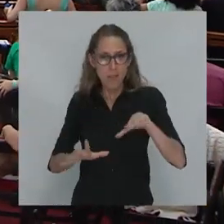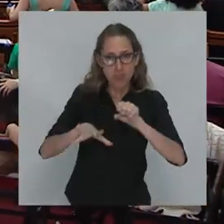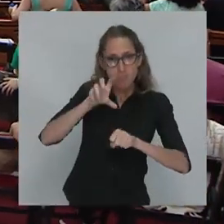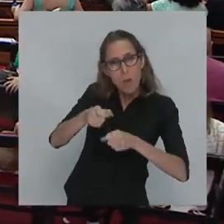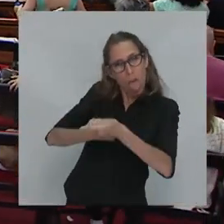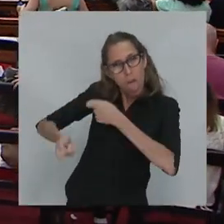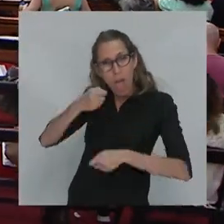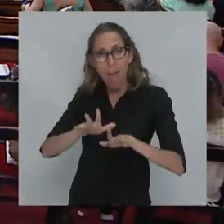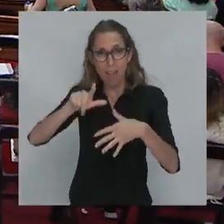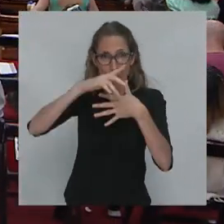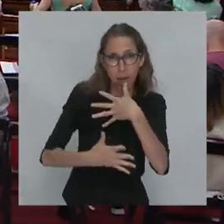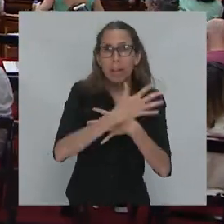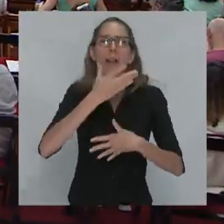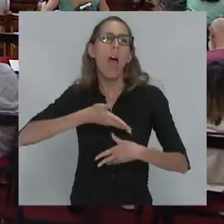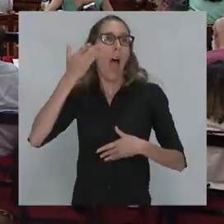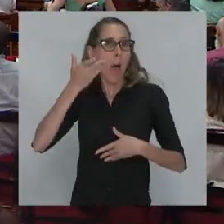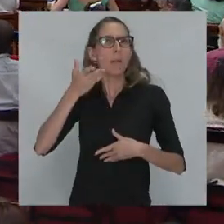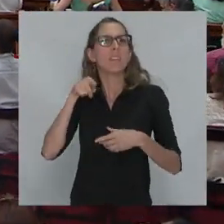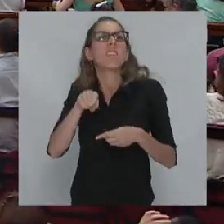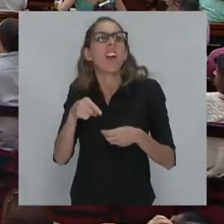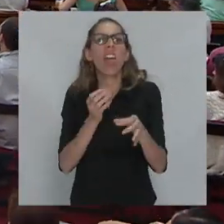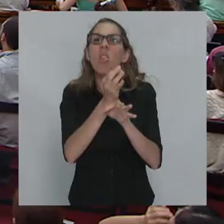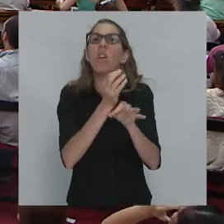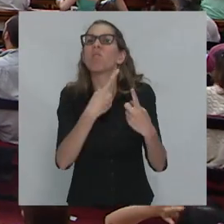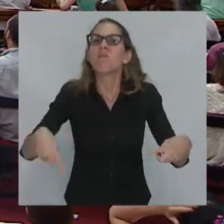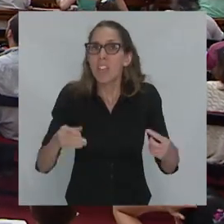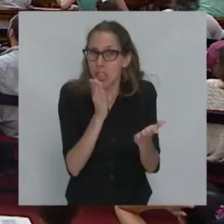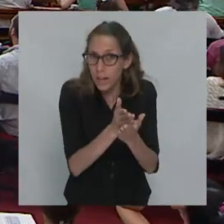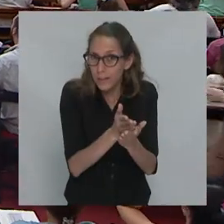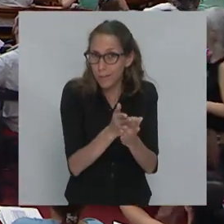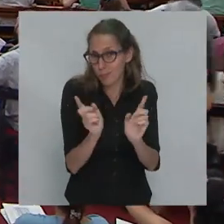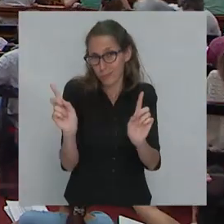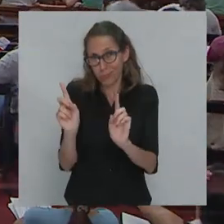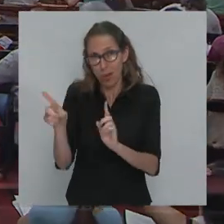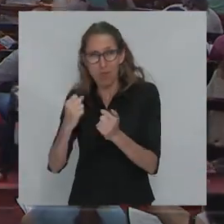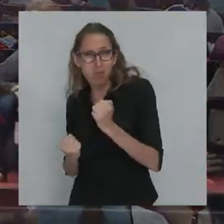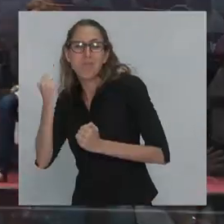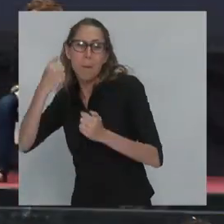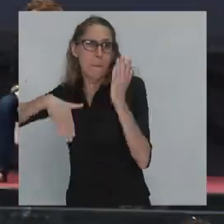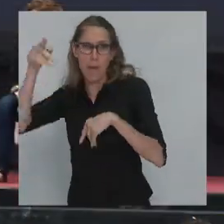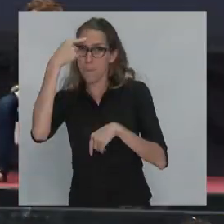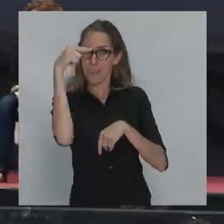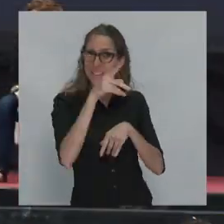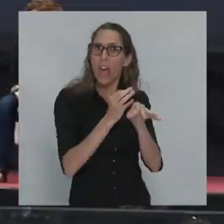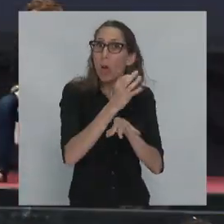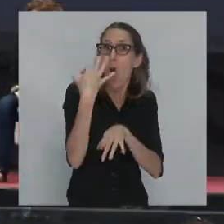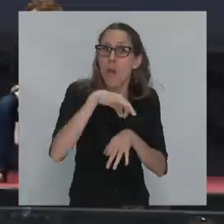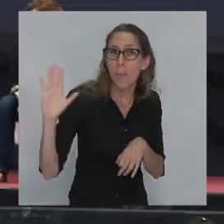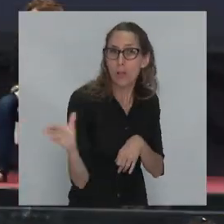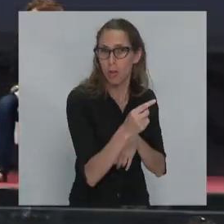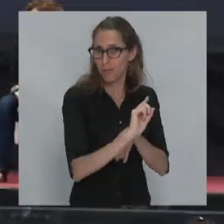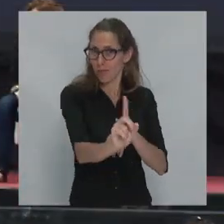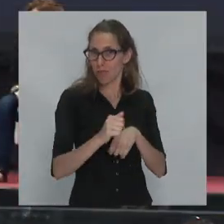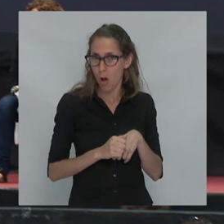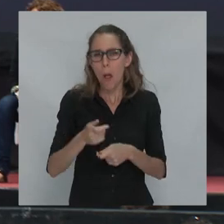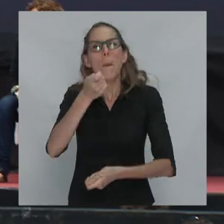Latina, sostener que la educación no es un derecho, sostener que la educación no debería ser obligatoria, que